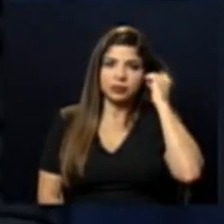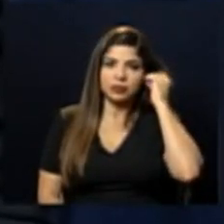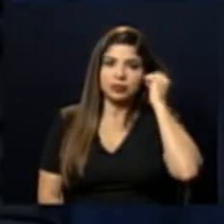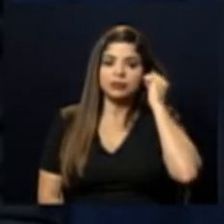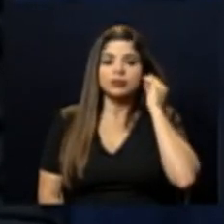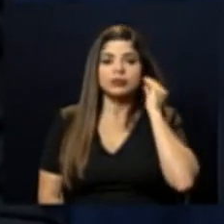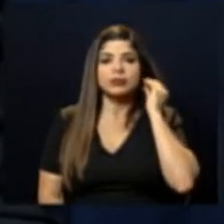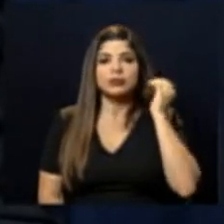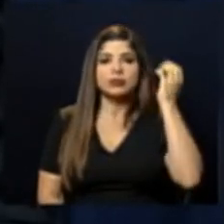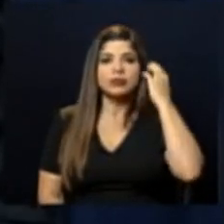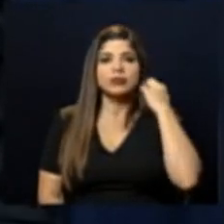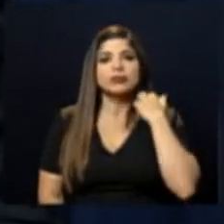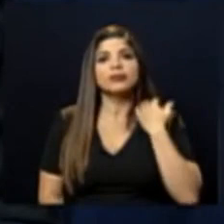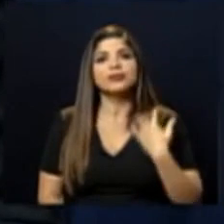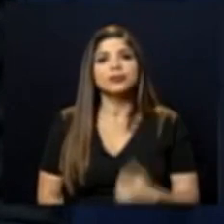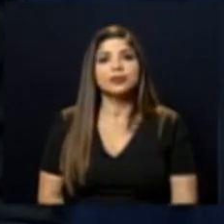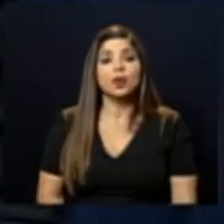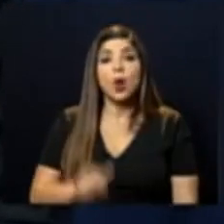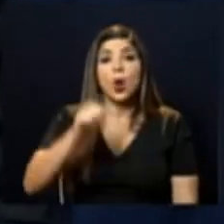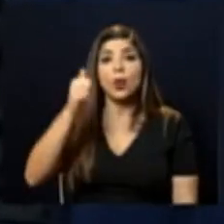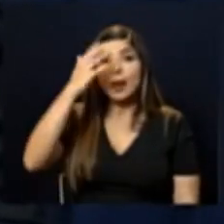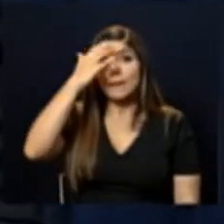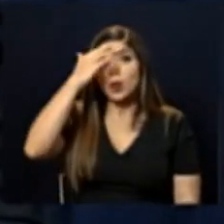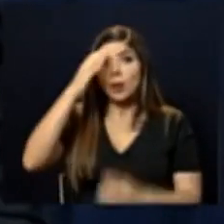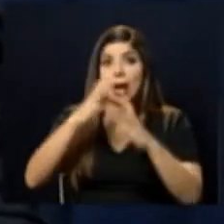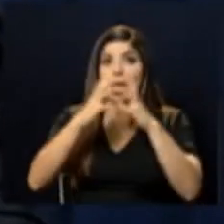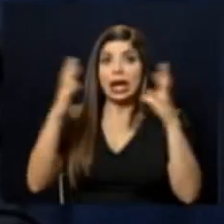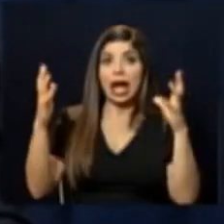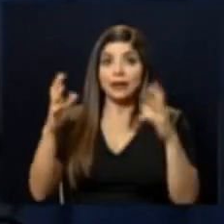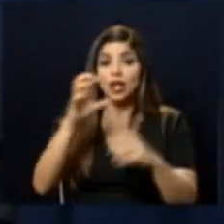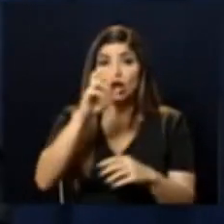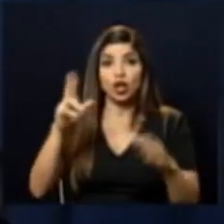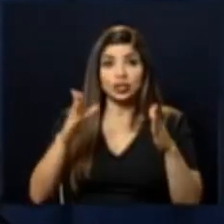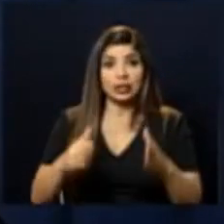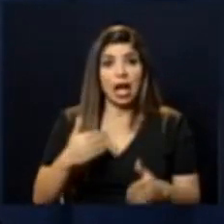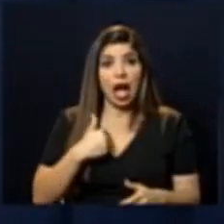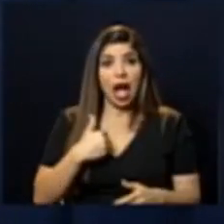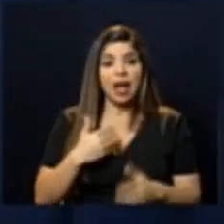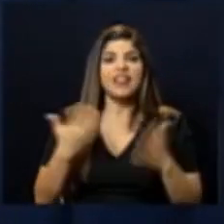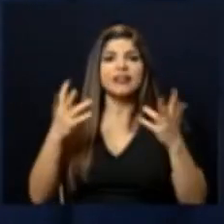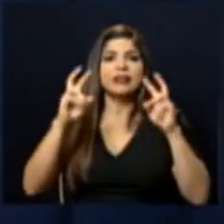Otra de las grandes preocupaciones de las y los costarricenses es la seguridad.